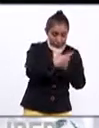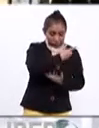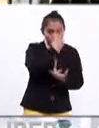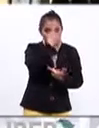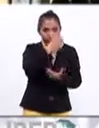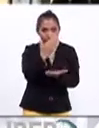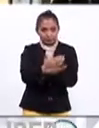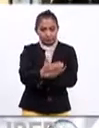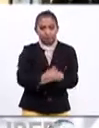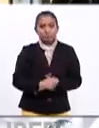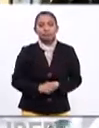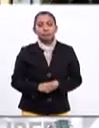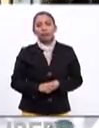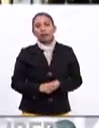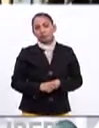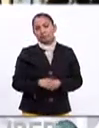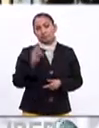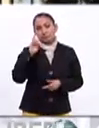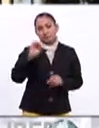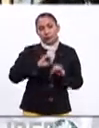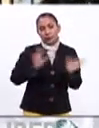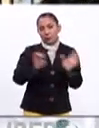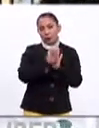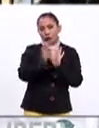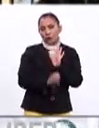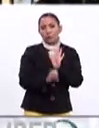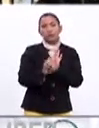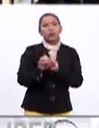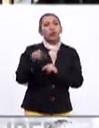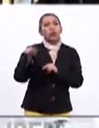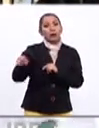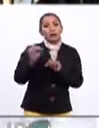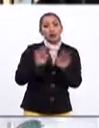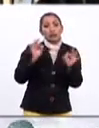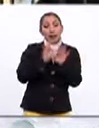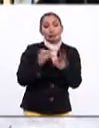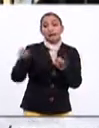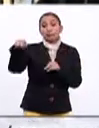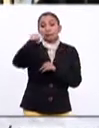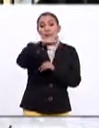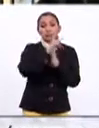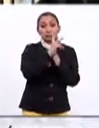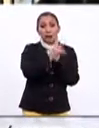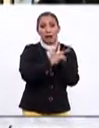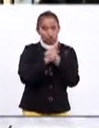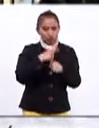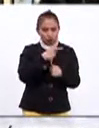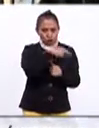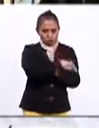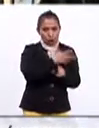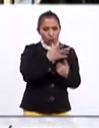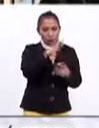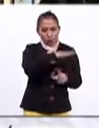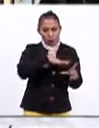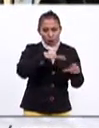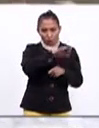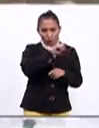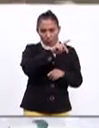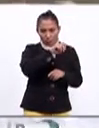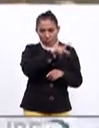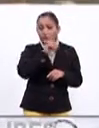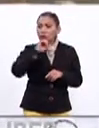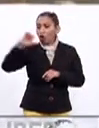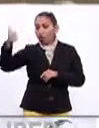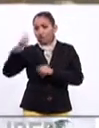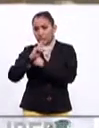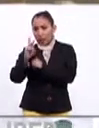para frenarla. Y es claro que en el caso de una importante cantidad de países, no solo los nucleados en torno a la OPEP, sino